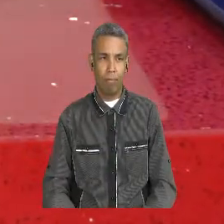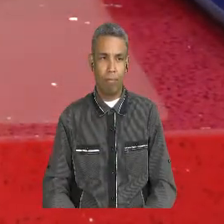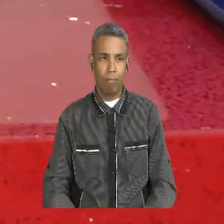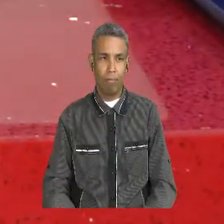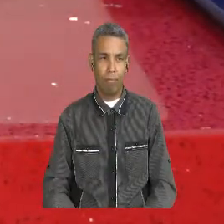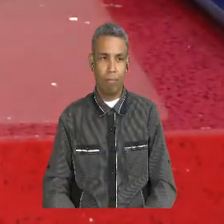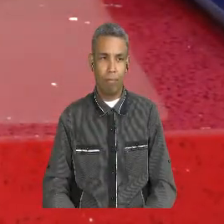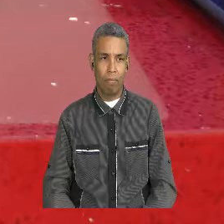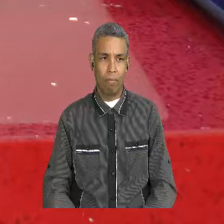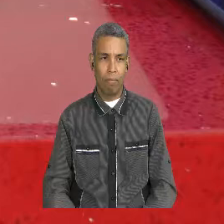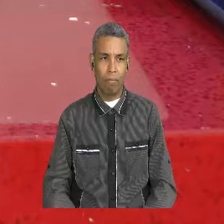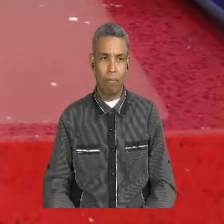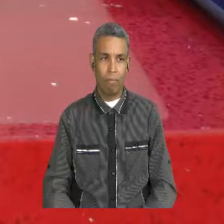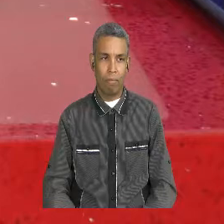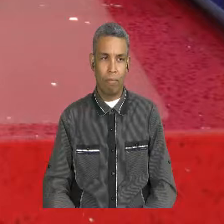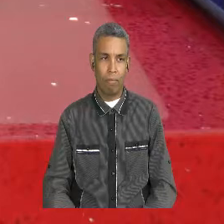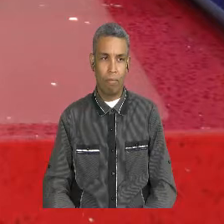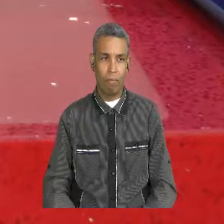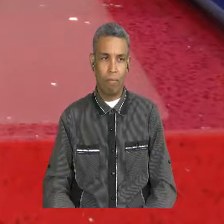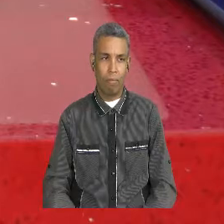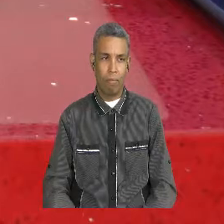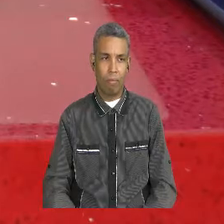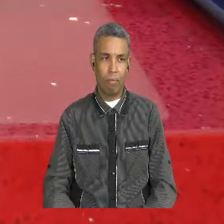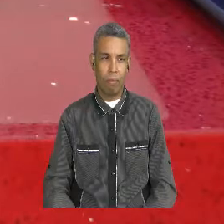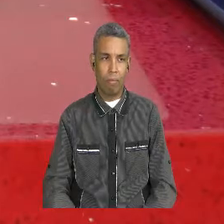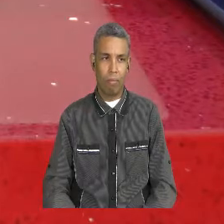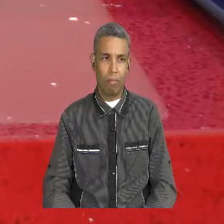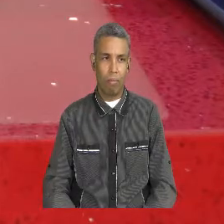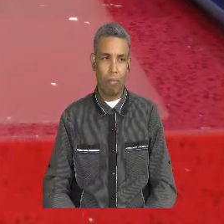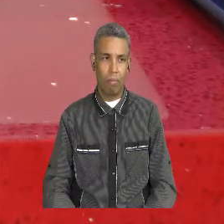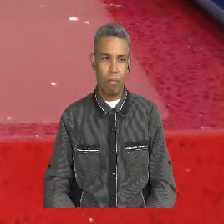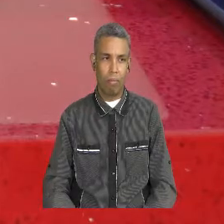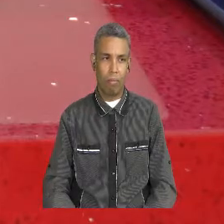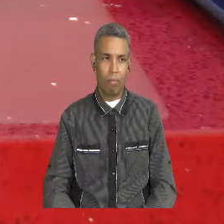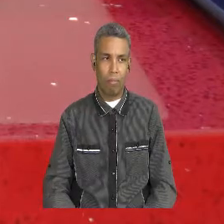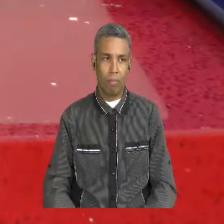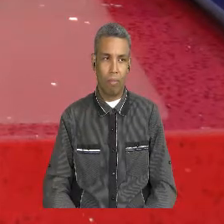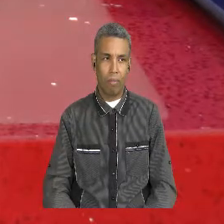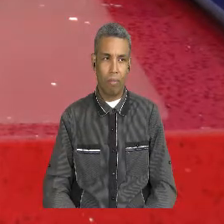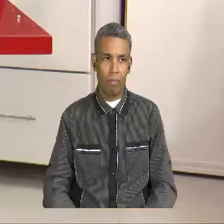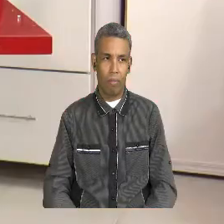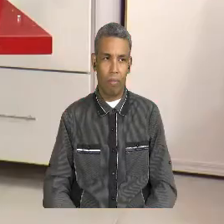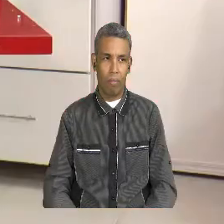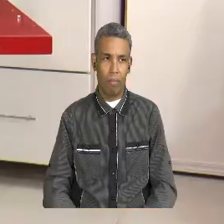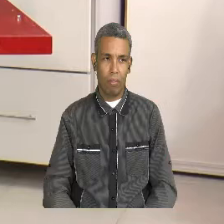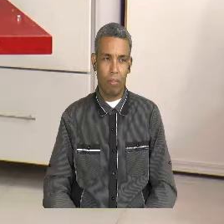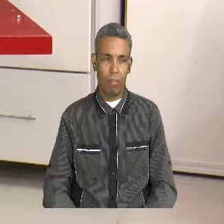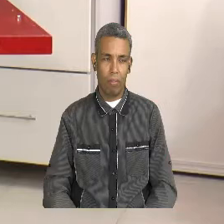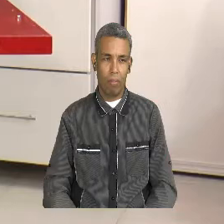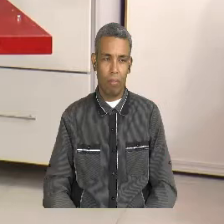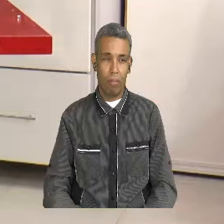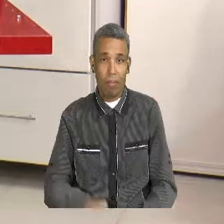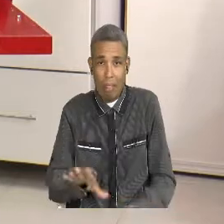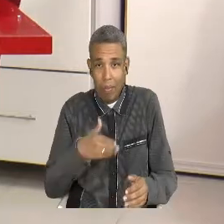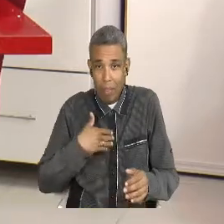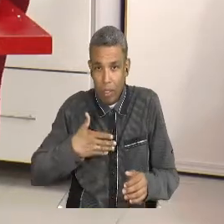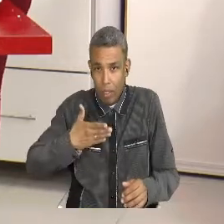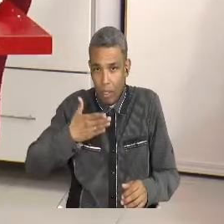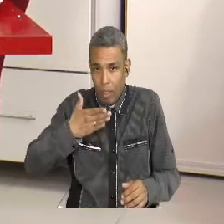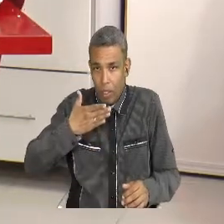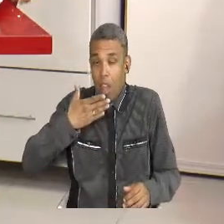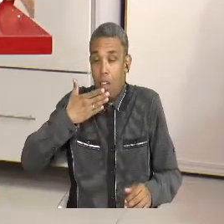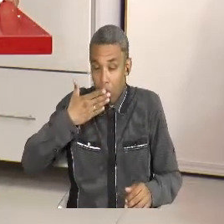Yo bueno, me retiré. Voy a hacer más o menos un realce. Ay, salud, qué pena. Salud. Cosas que no dicen, que no dan espera.